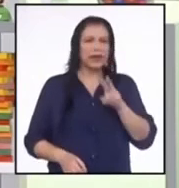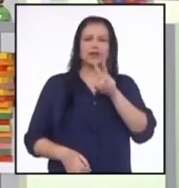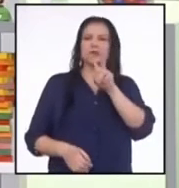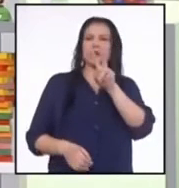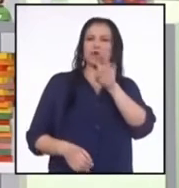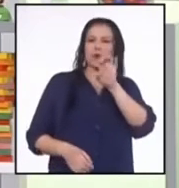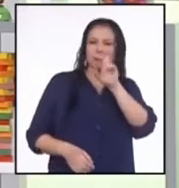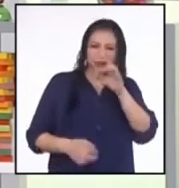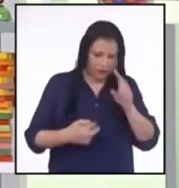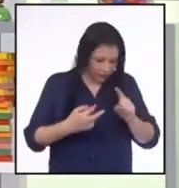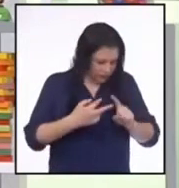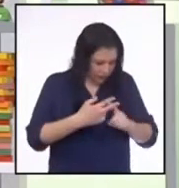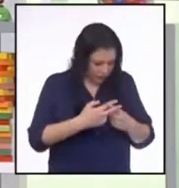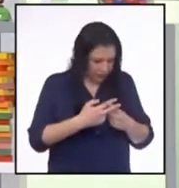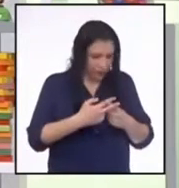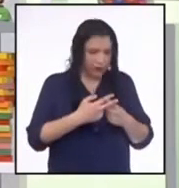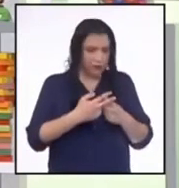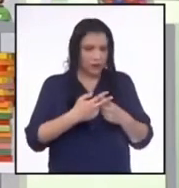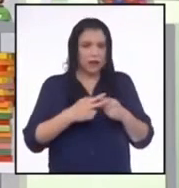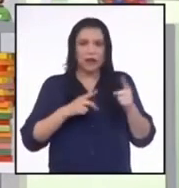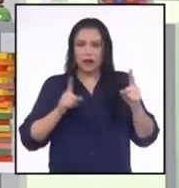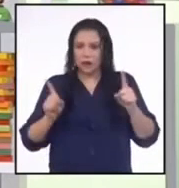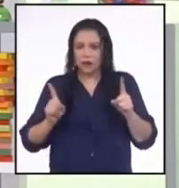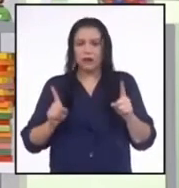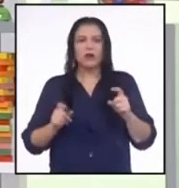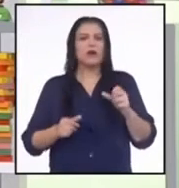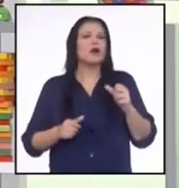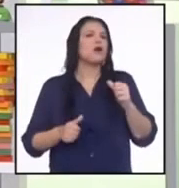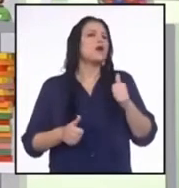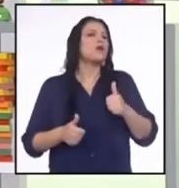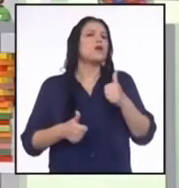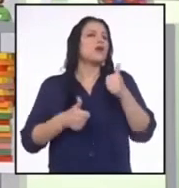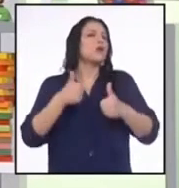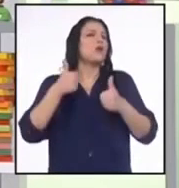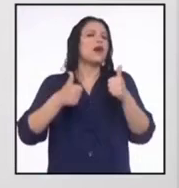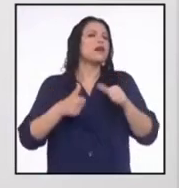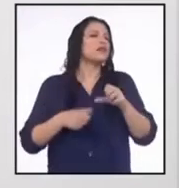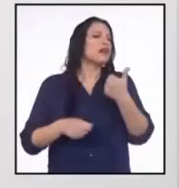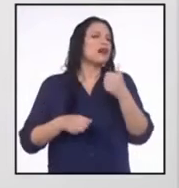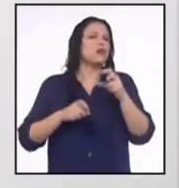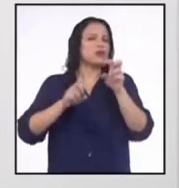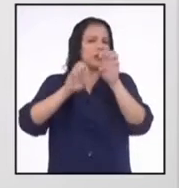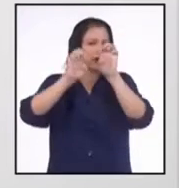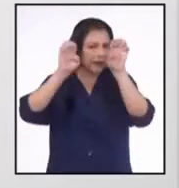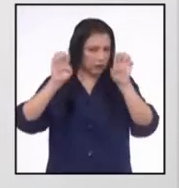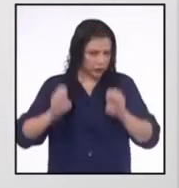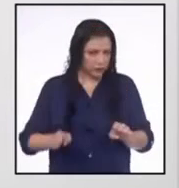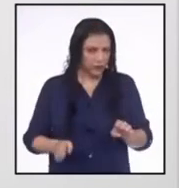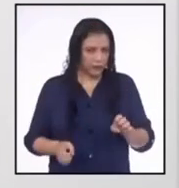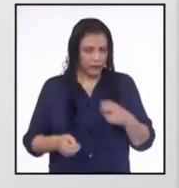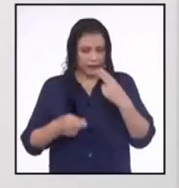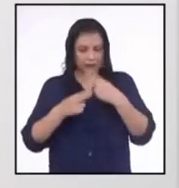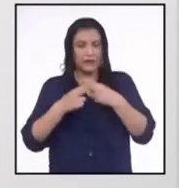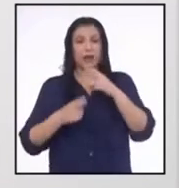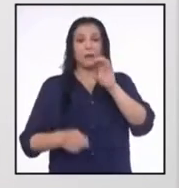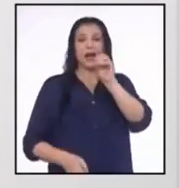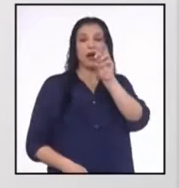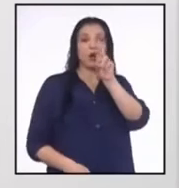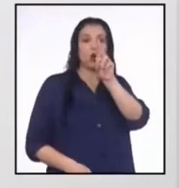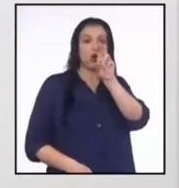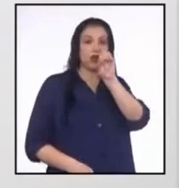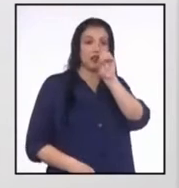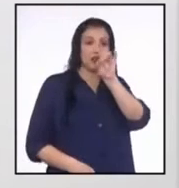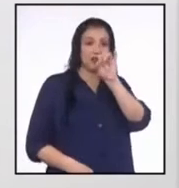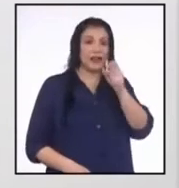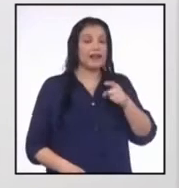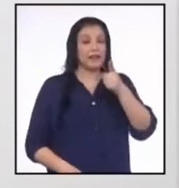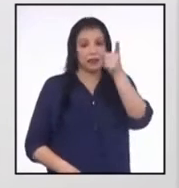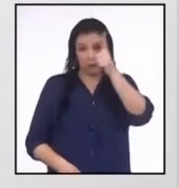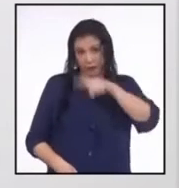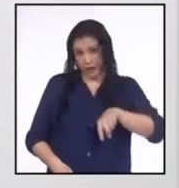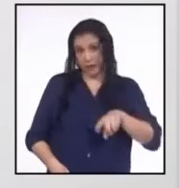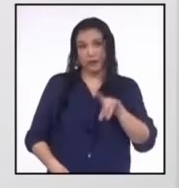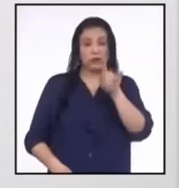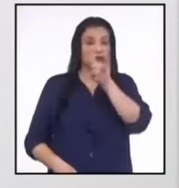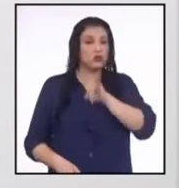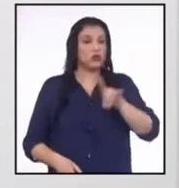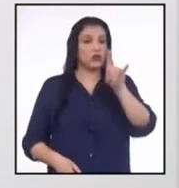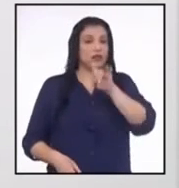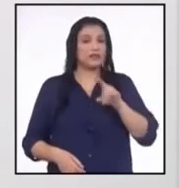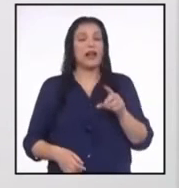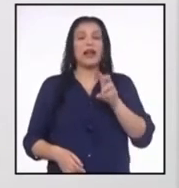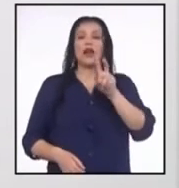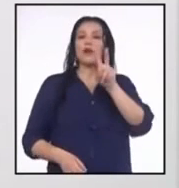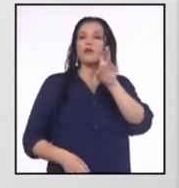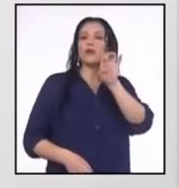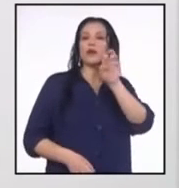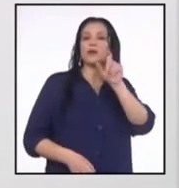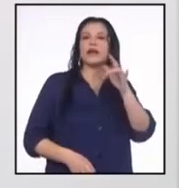ubica en el origen de coordenadas, ¿cómo es el otro tipo de ecuación de la parábola? Se llama ecuación ordinaria de la parábola y se utiliza cuando el